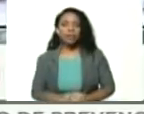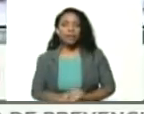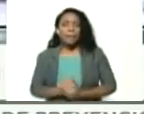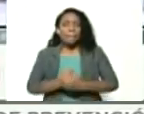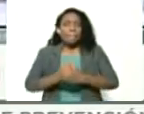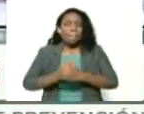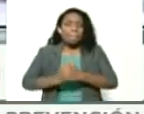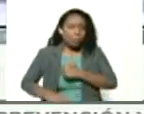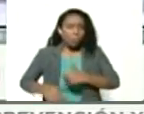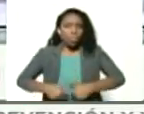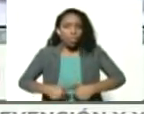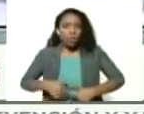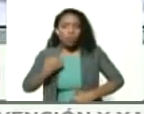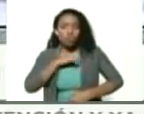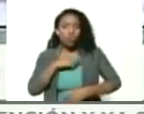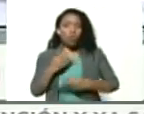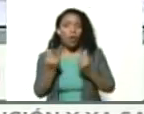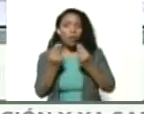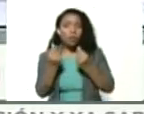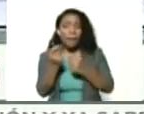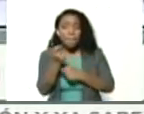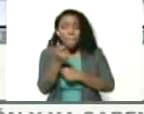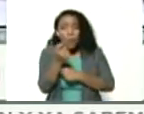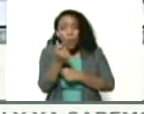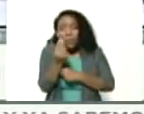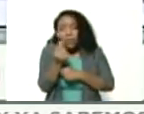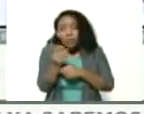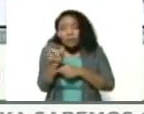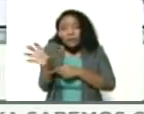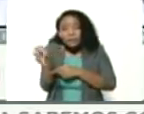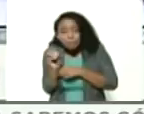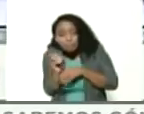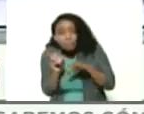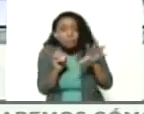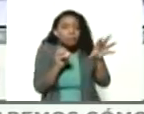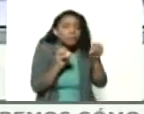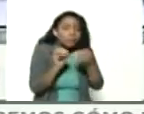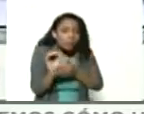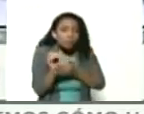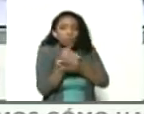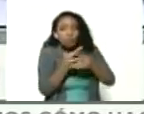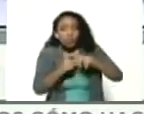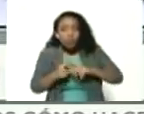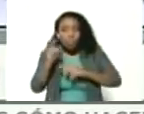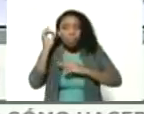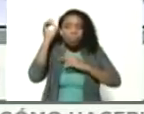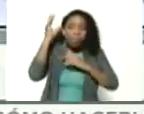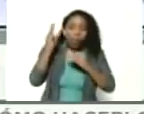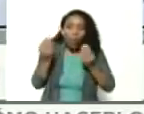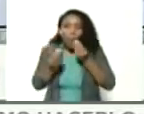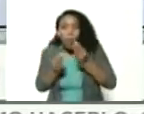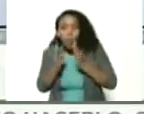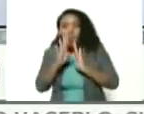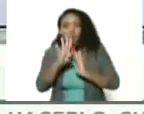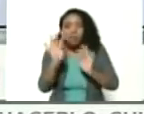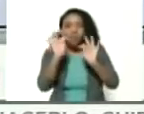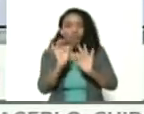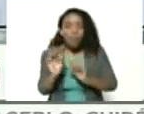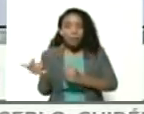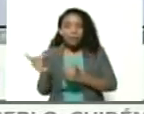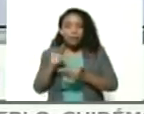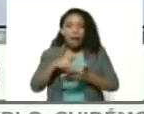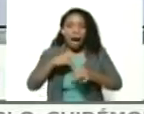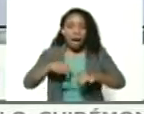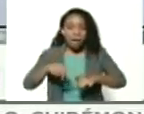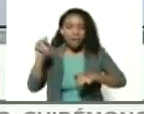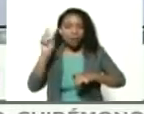Pariendo los recursos, el poco dinerito que tenemos por aquí y por allá. Y luego inventando cuatro rutas para que el Remdesivir llegara a Venezuela.